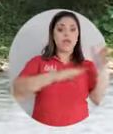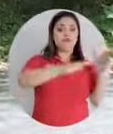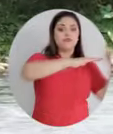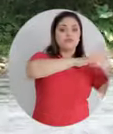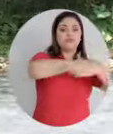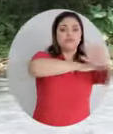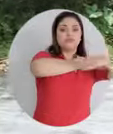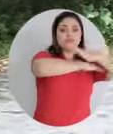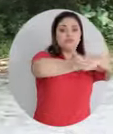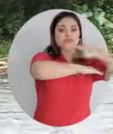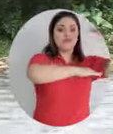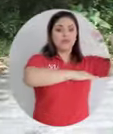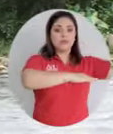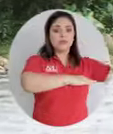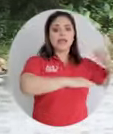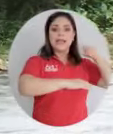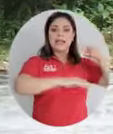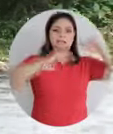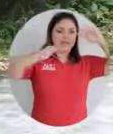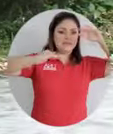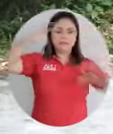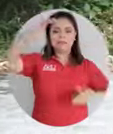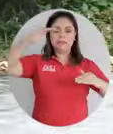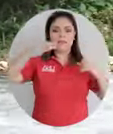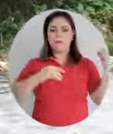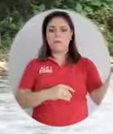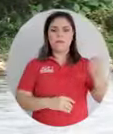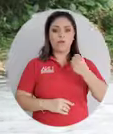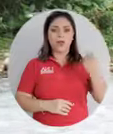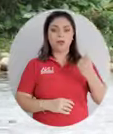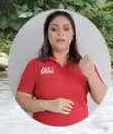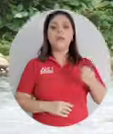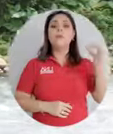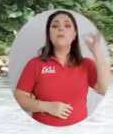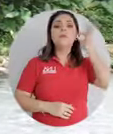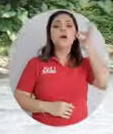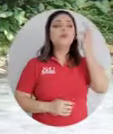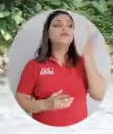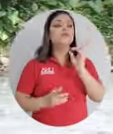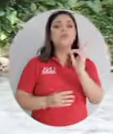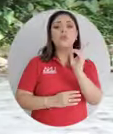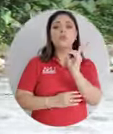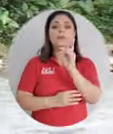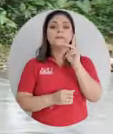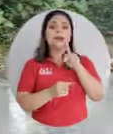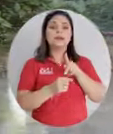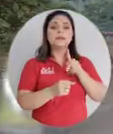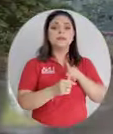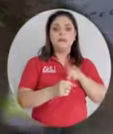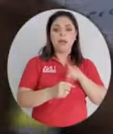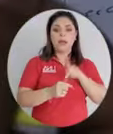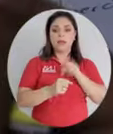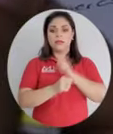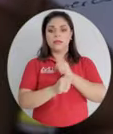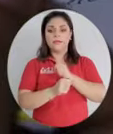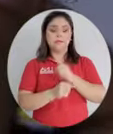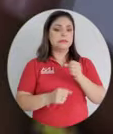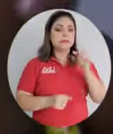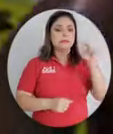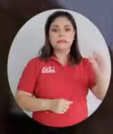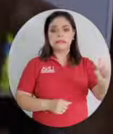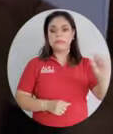desigualdades tienden a incrementarse dramáticamente. El nivel de participación laboral femenino es un indicador creo que